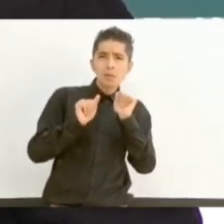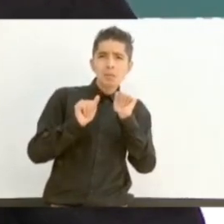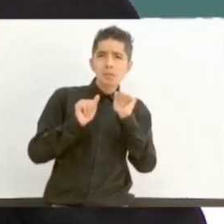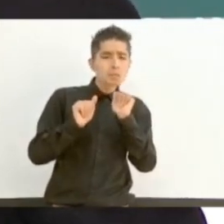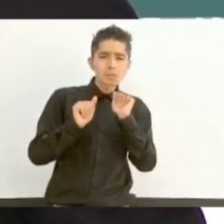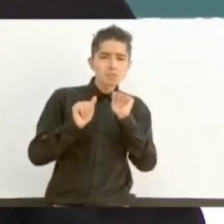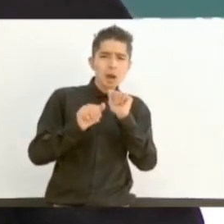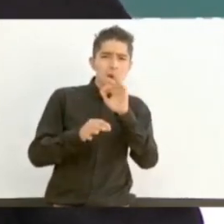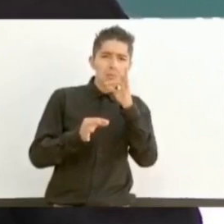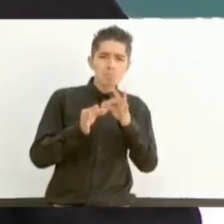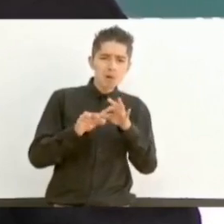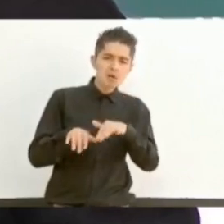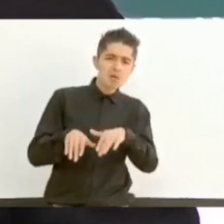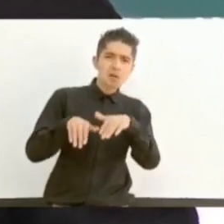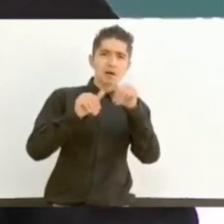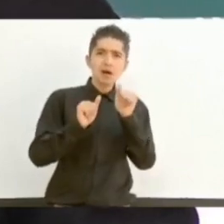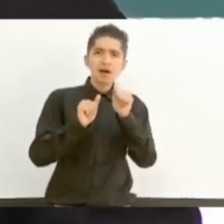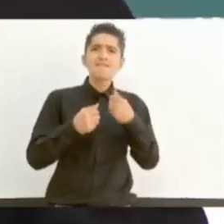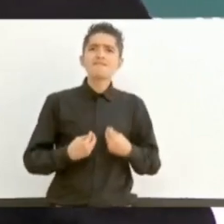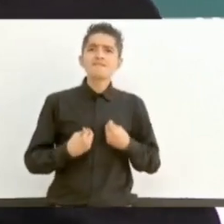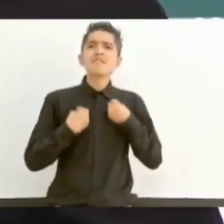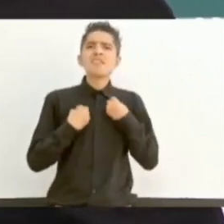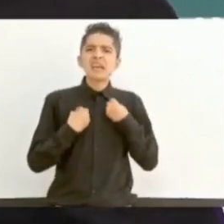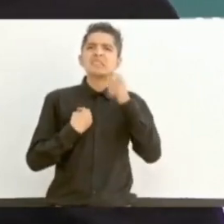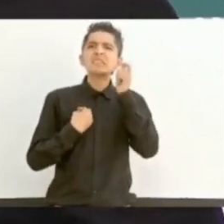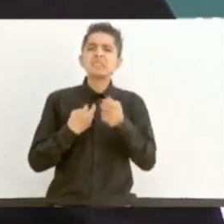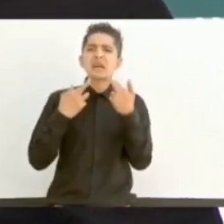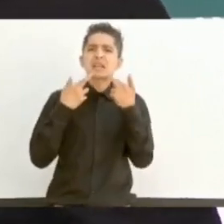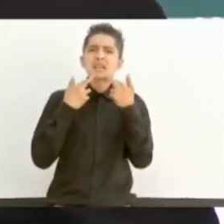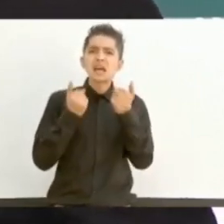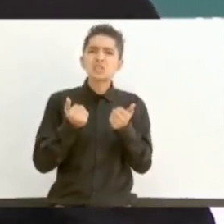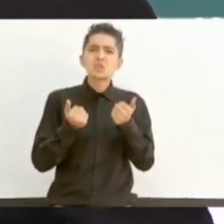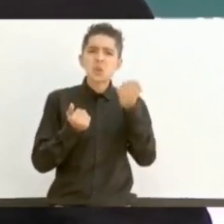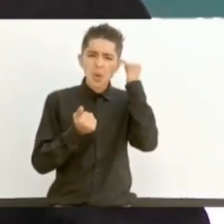a vivir en un ranchito,